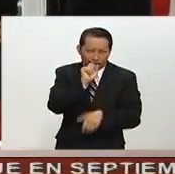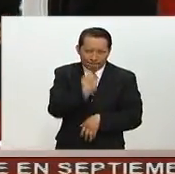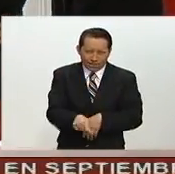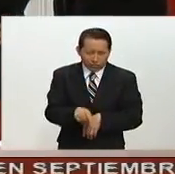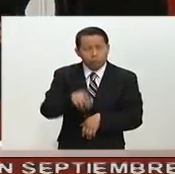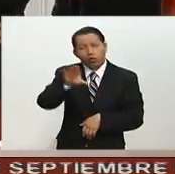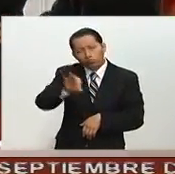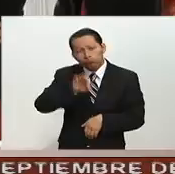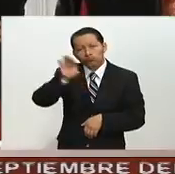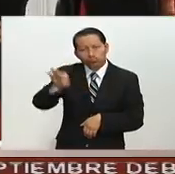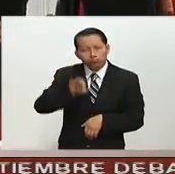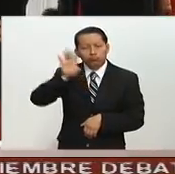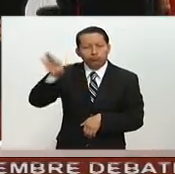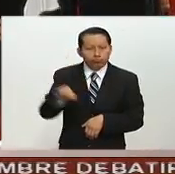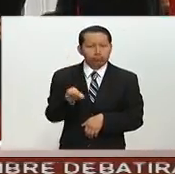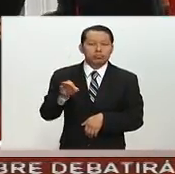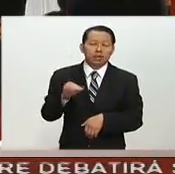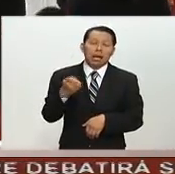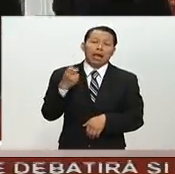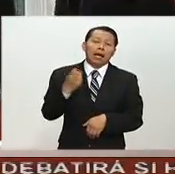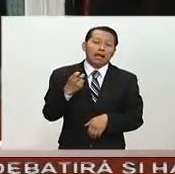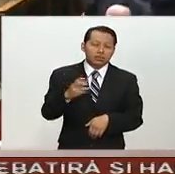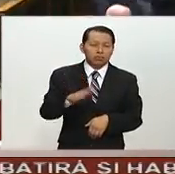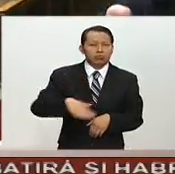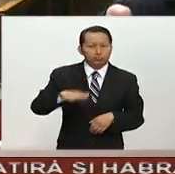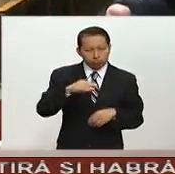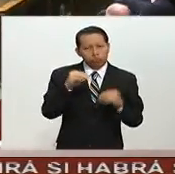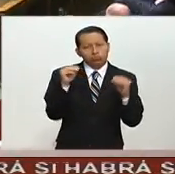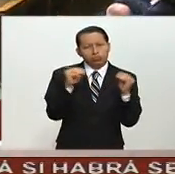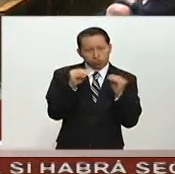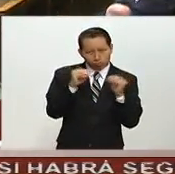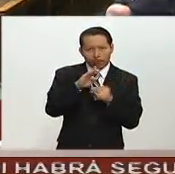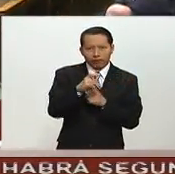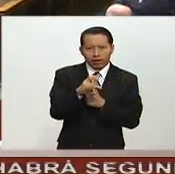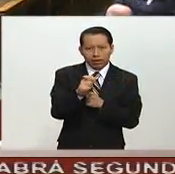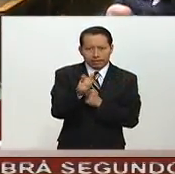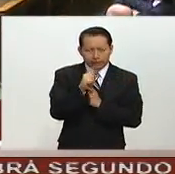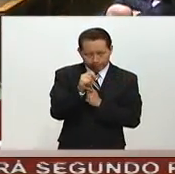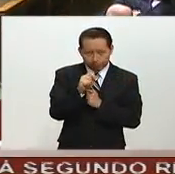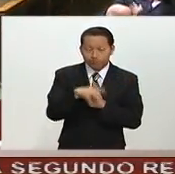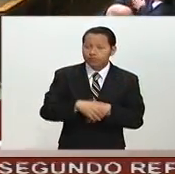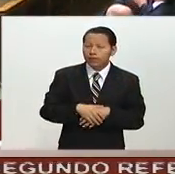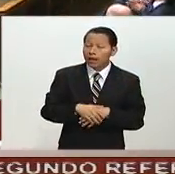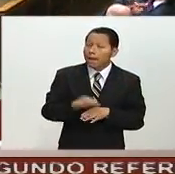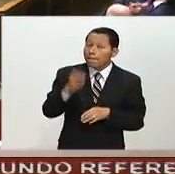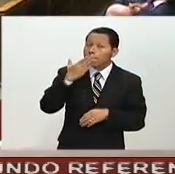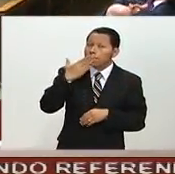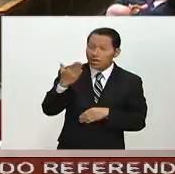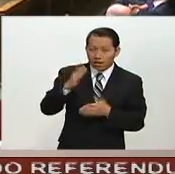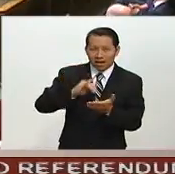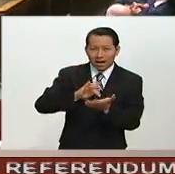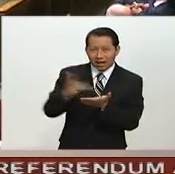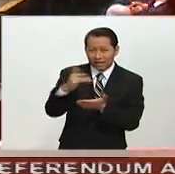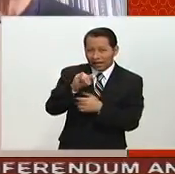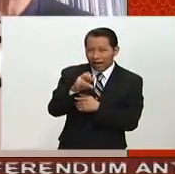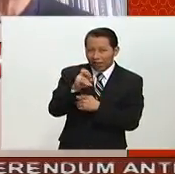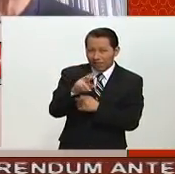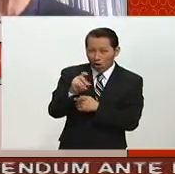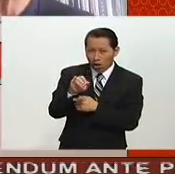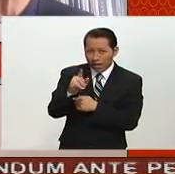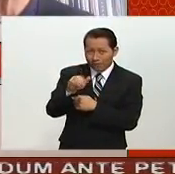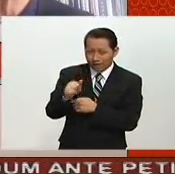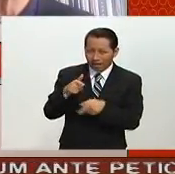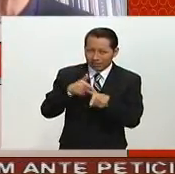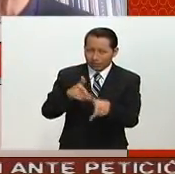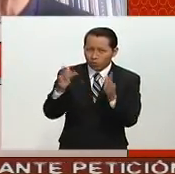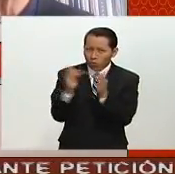también generaría un buen ánimo para la discusión del Brexit. Excelente, Javier Oliva, pues muchas gracias por tu análisis, estamos en